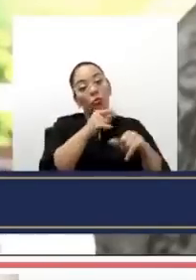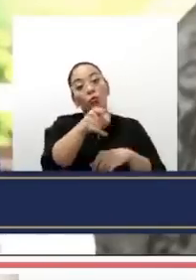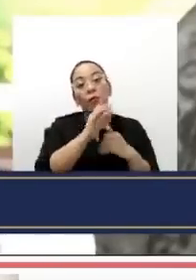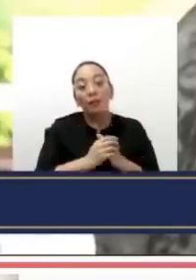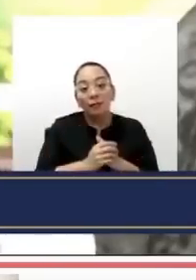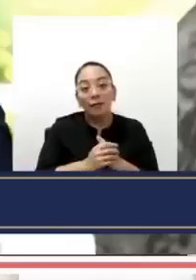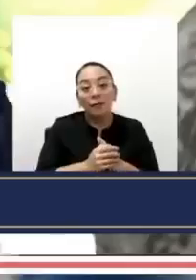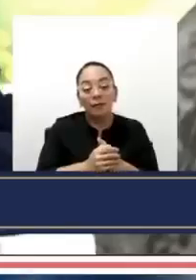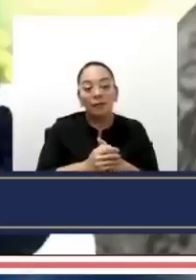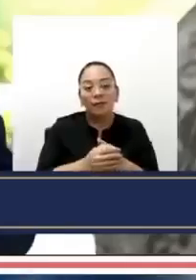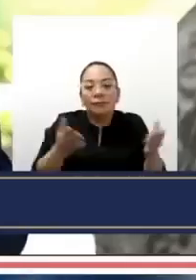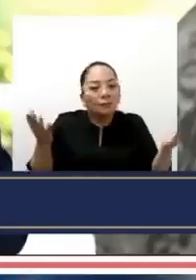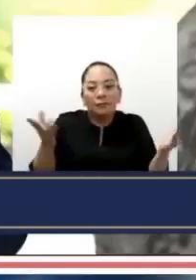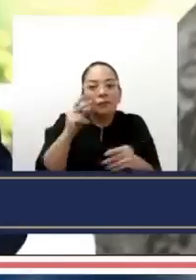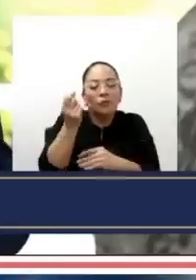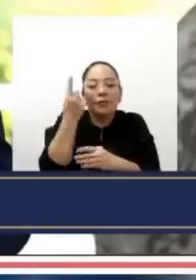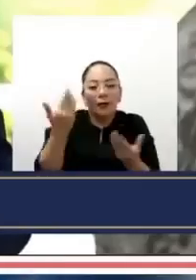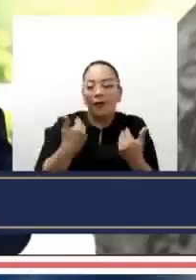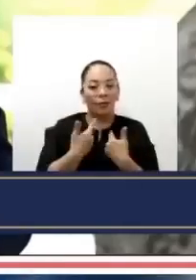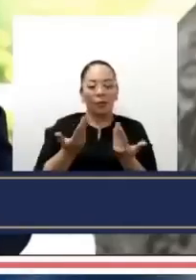O sea, no entiendo ya.